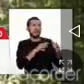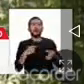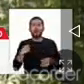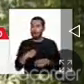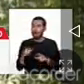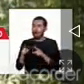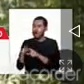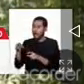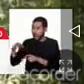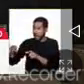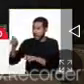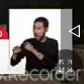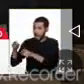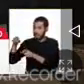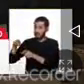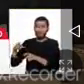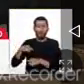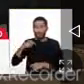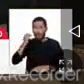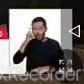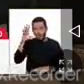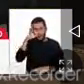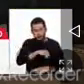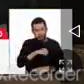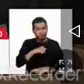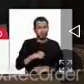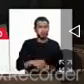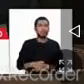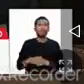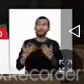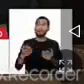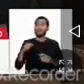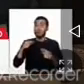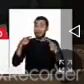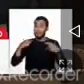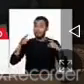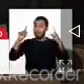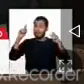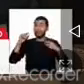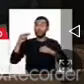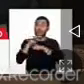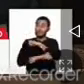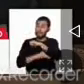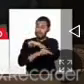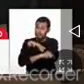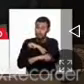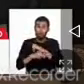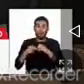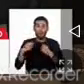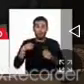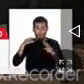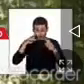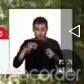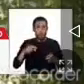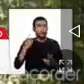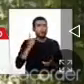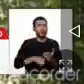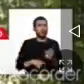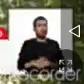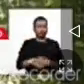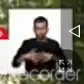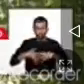a los caudillos. No entendemos a veces que lo que hace prosperar a las naciones, y hay muchos estudios a través de eso, es